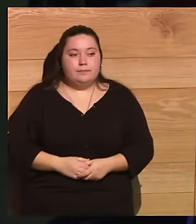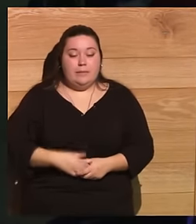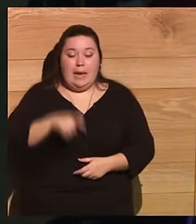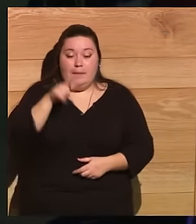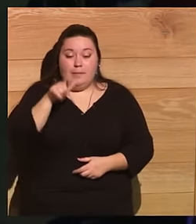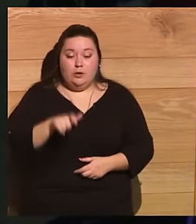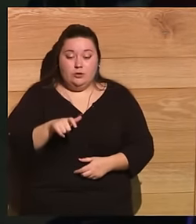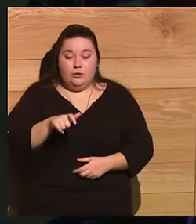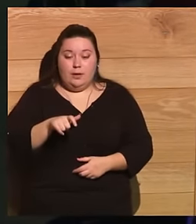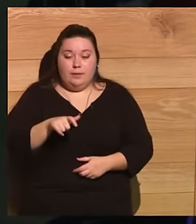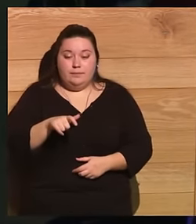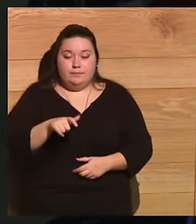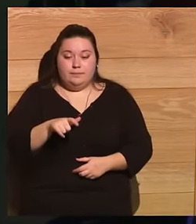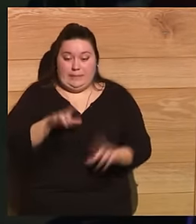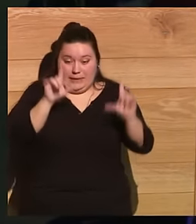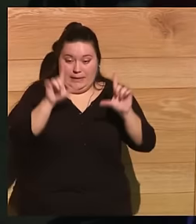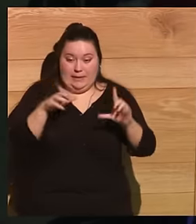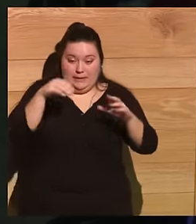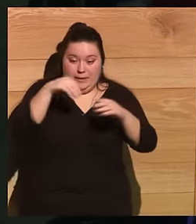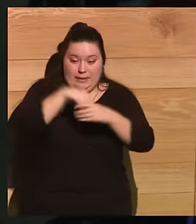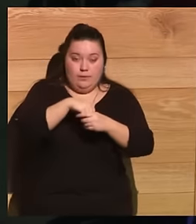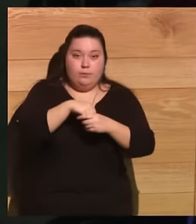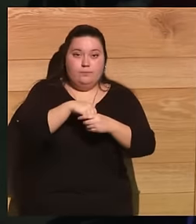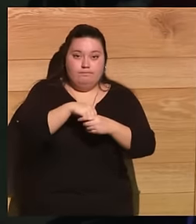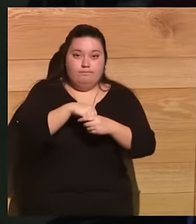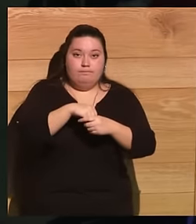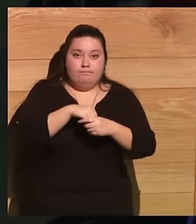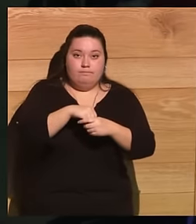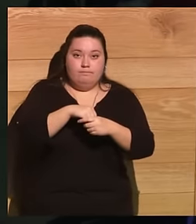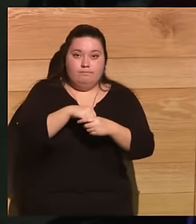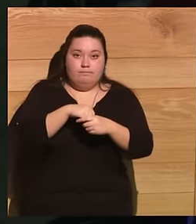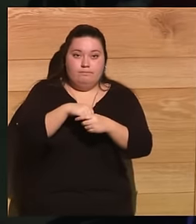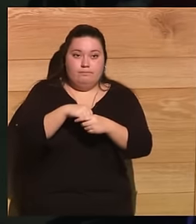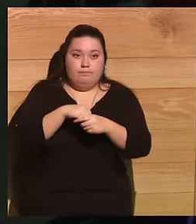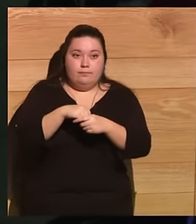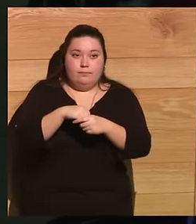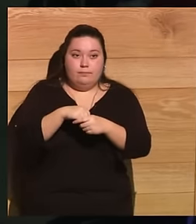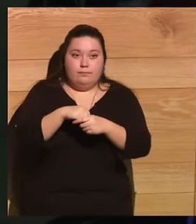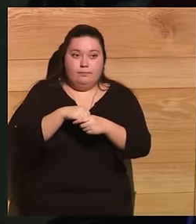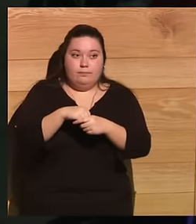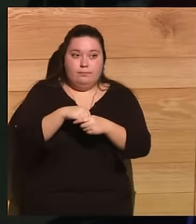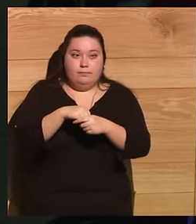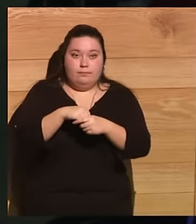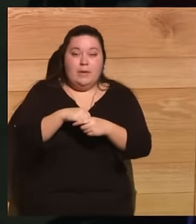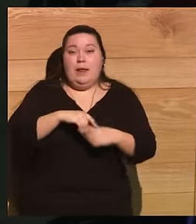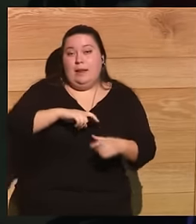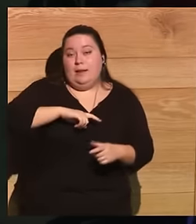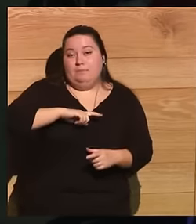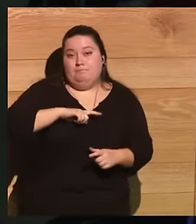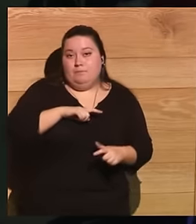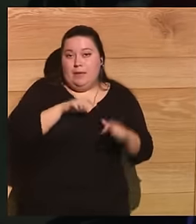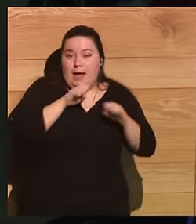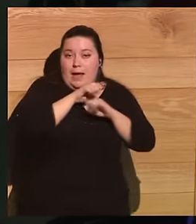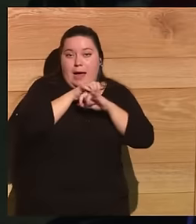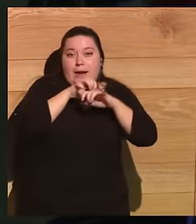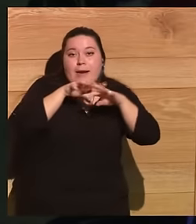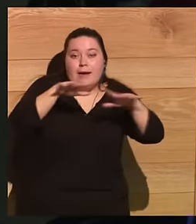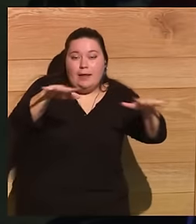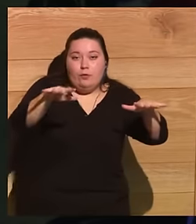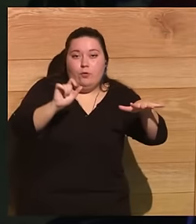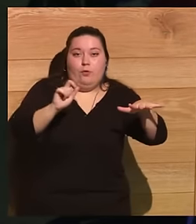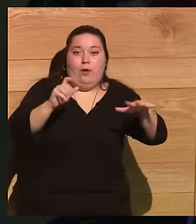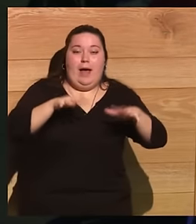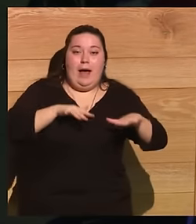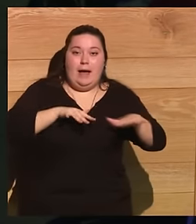el escáner está esperando. Y luego vamos sintetizando la radioactividad con un periodo de vida muy